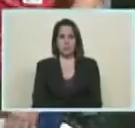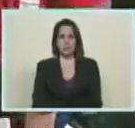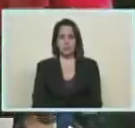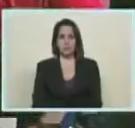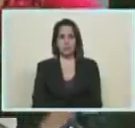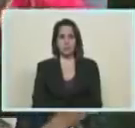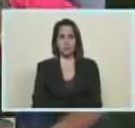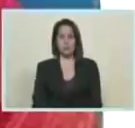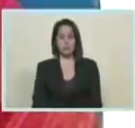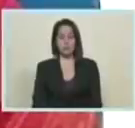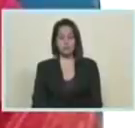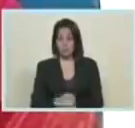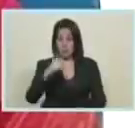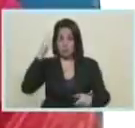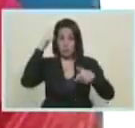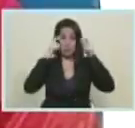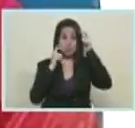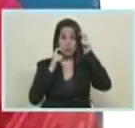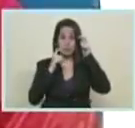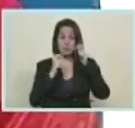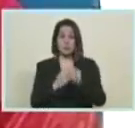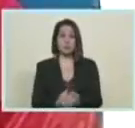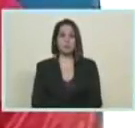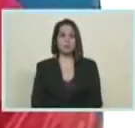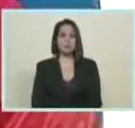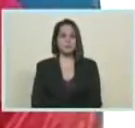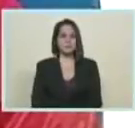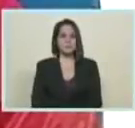Y como el comandante Chávez